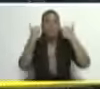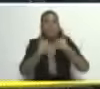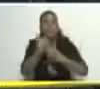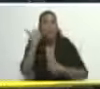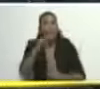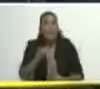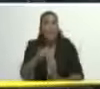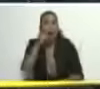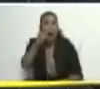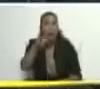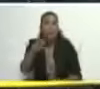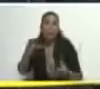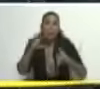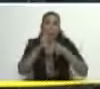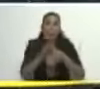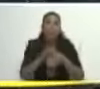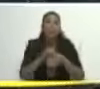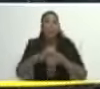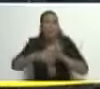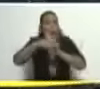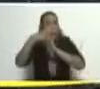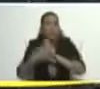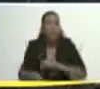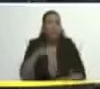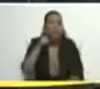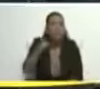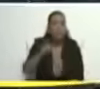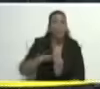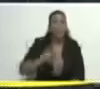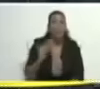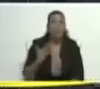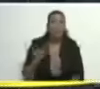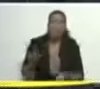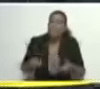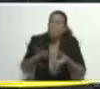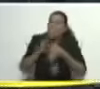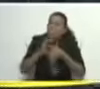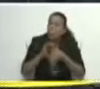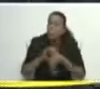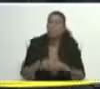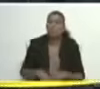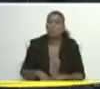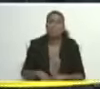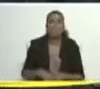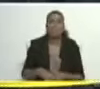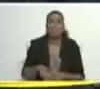que enfrentamos y garantizar que nos mantengamos unidos.